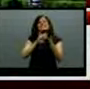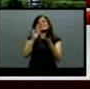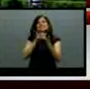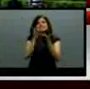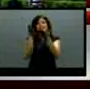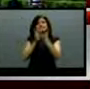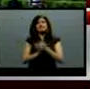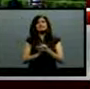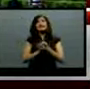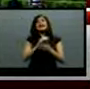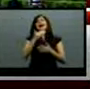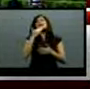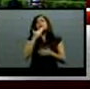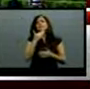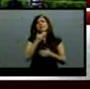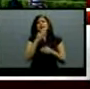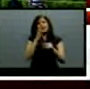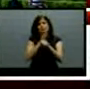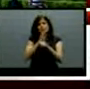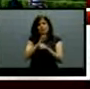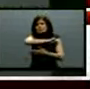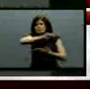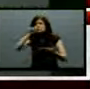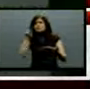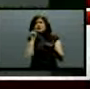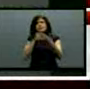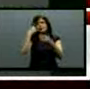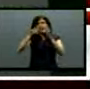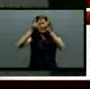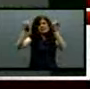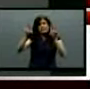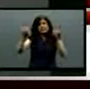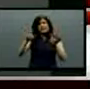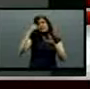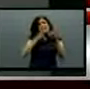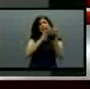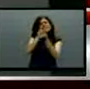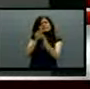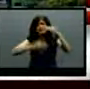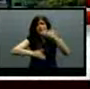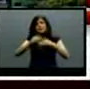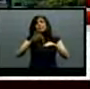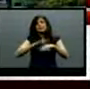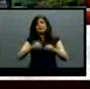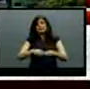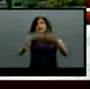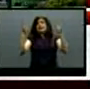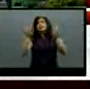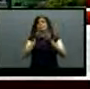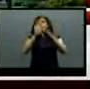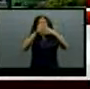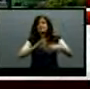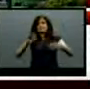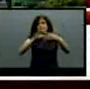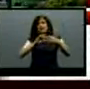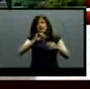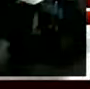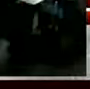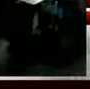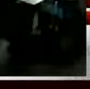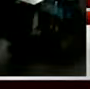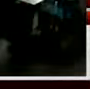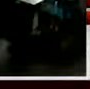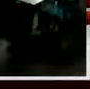56 puntos que la separan a usted del primer lugar? Pues no lo sé, Azucena. Realmente yo creo que yo como